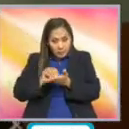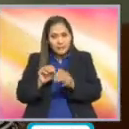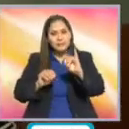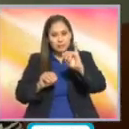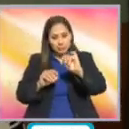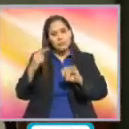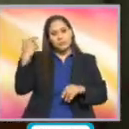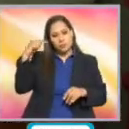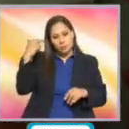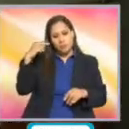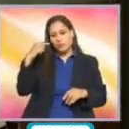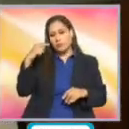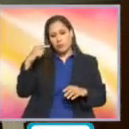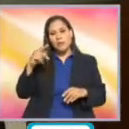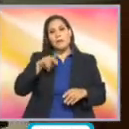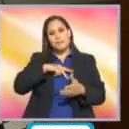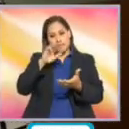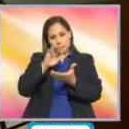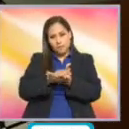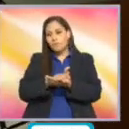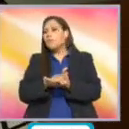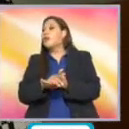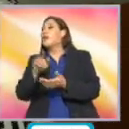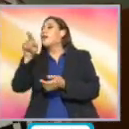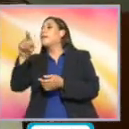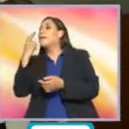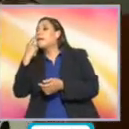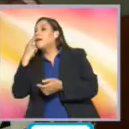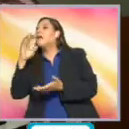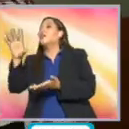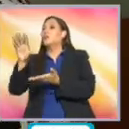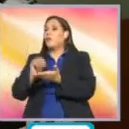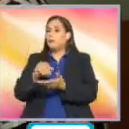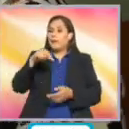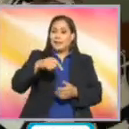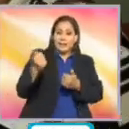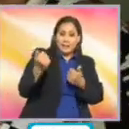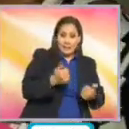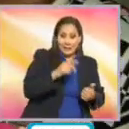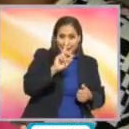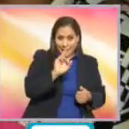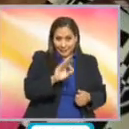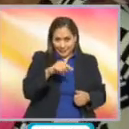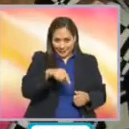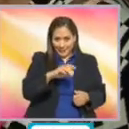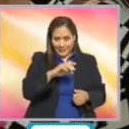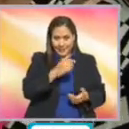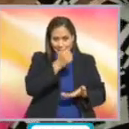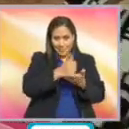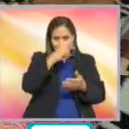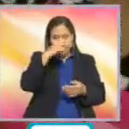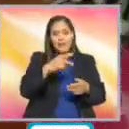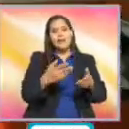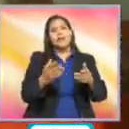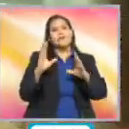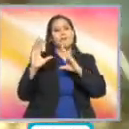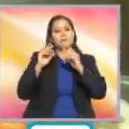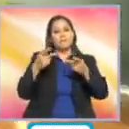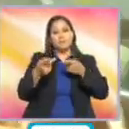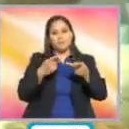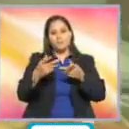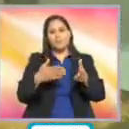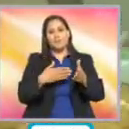de Guadalajara mi esposo las copió y de aquí ya él me enseñó a prepararlas. ¿Y luego de qué